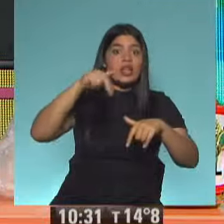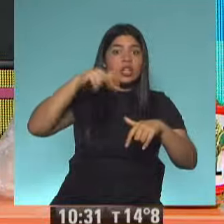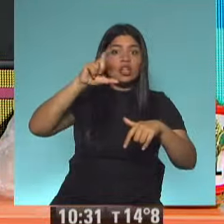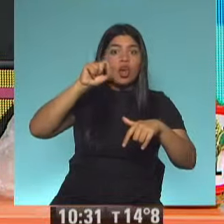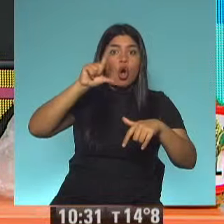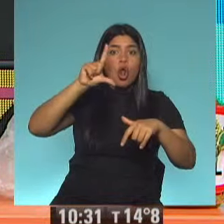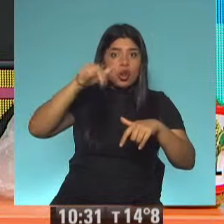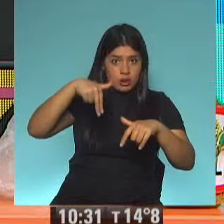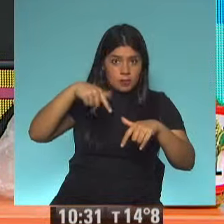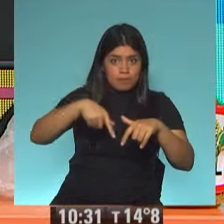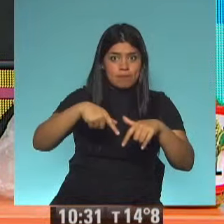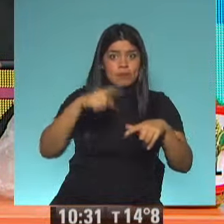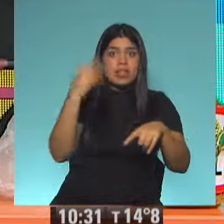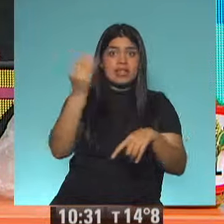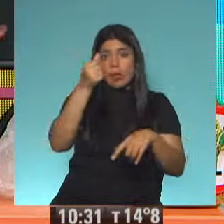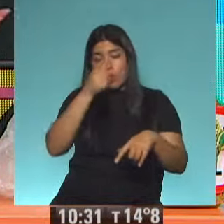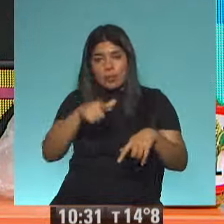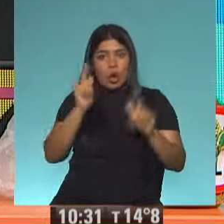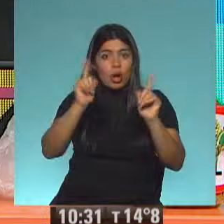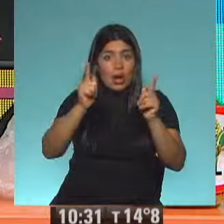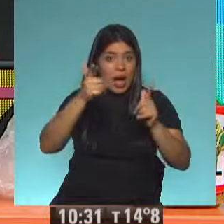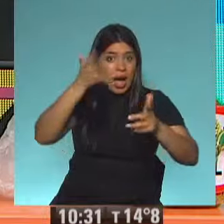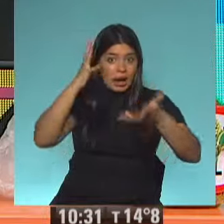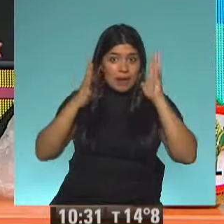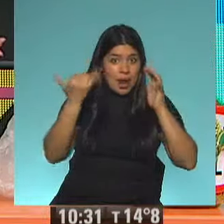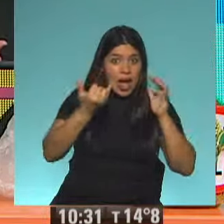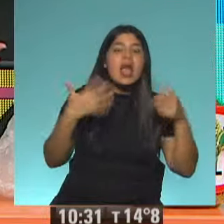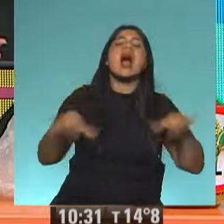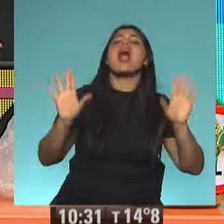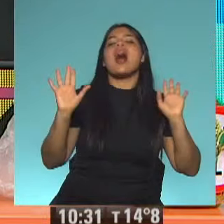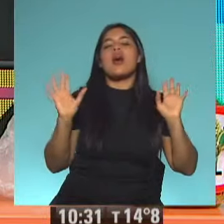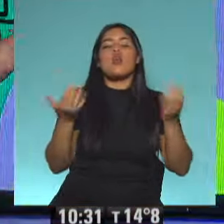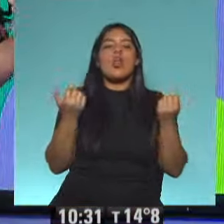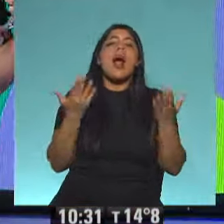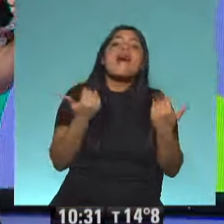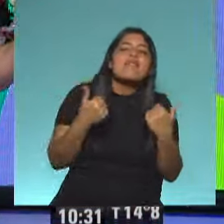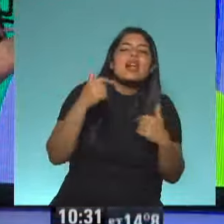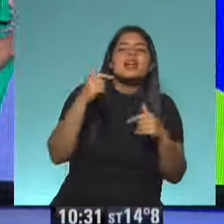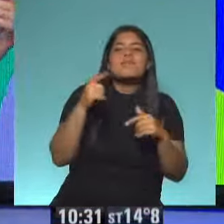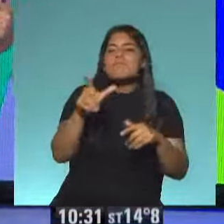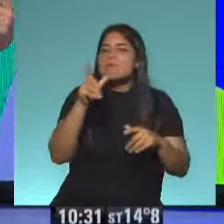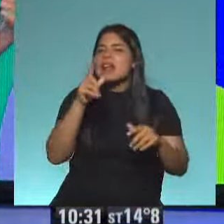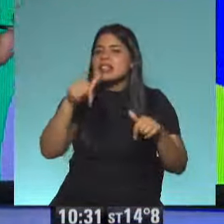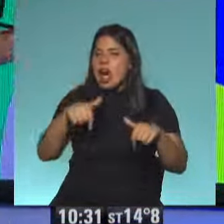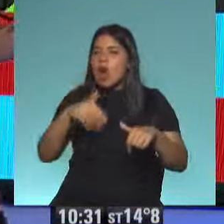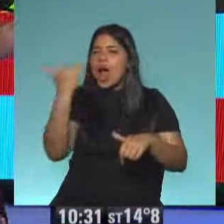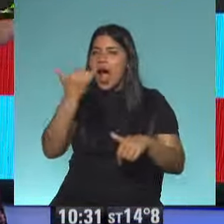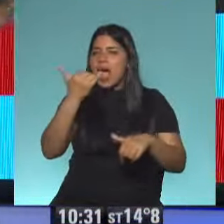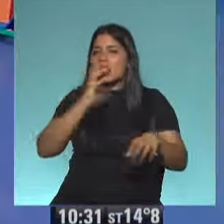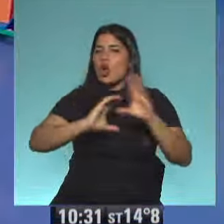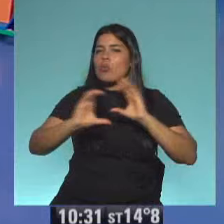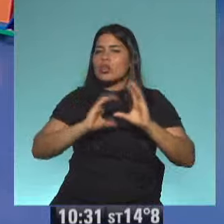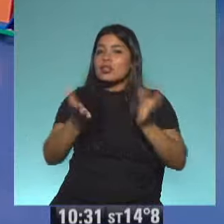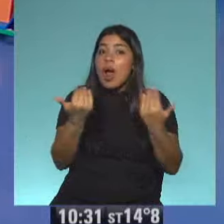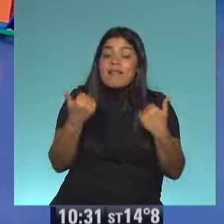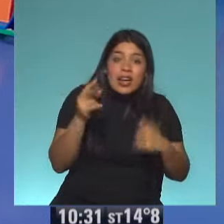y se festeja y también hay desfiles, pero mejor que nos lo cuenten protagonistas del carnaval, ¿no? A ver, ¿con quién tenemos el gusto de hablar?